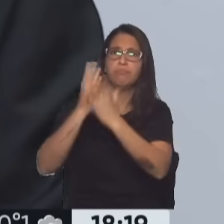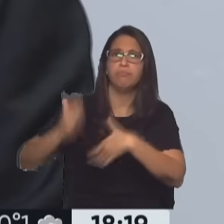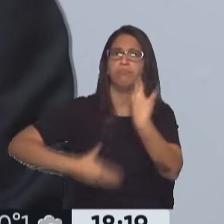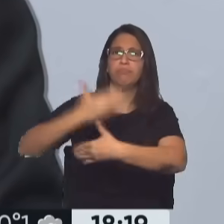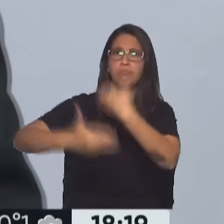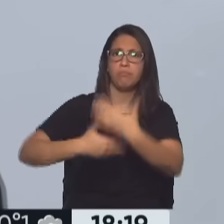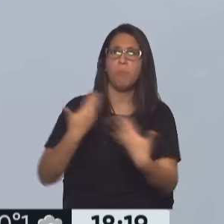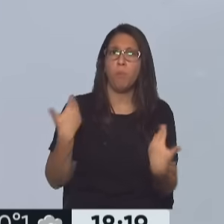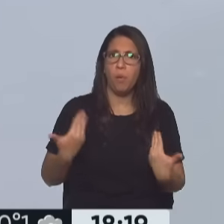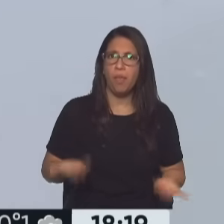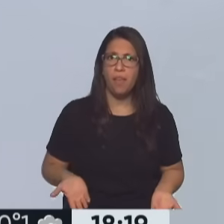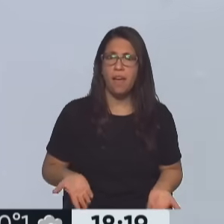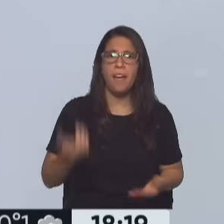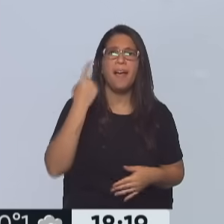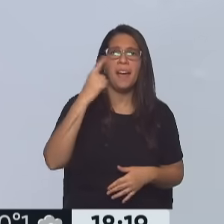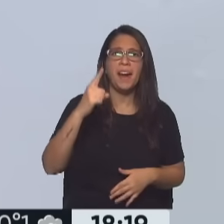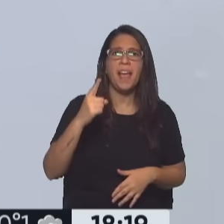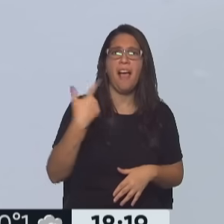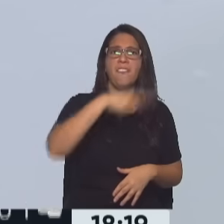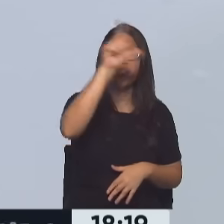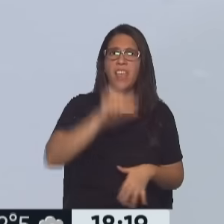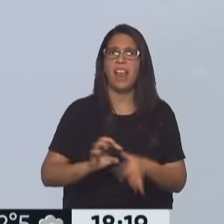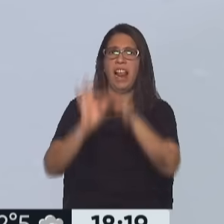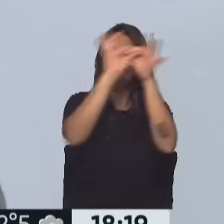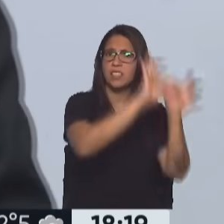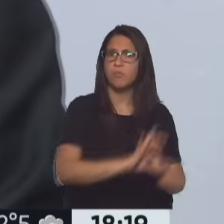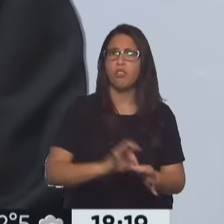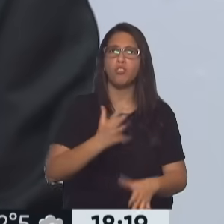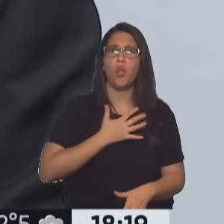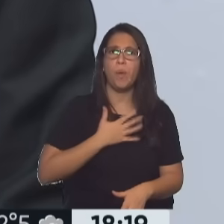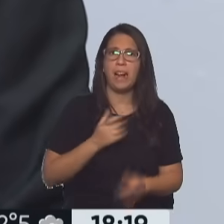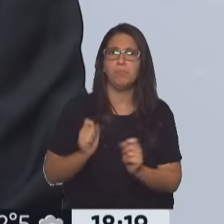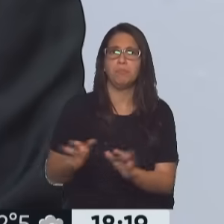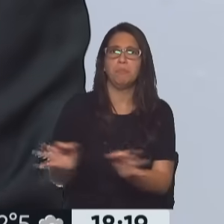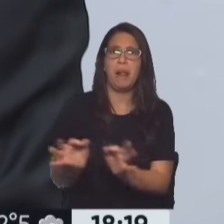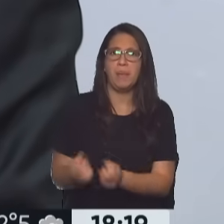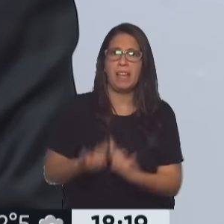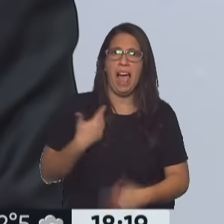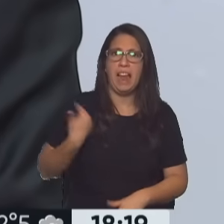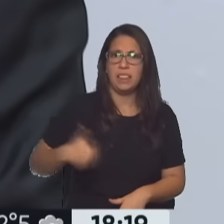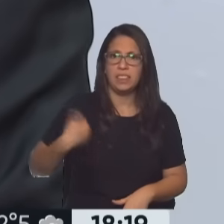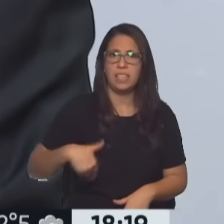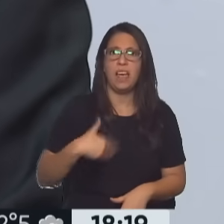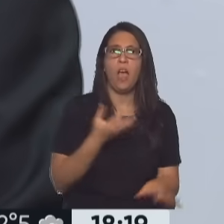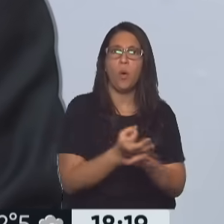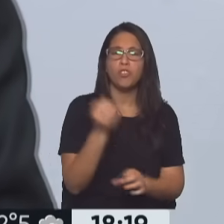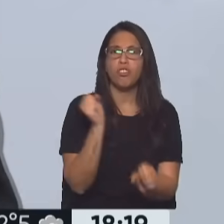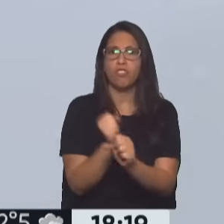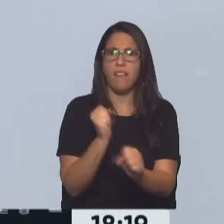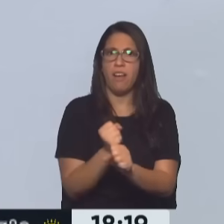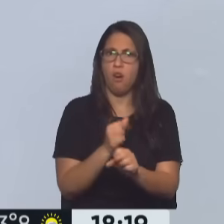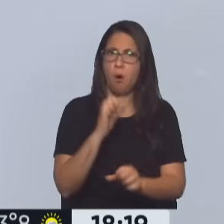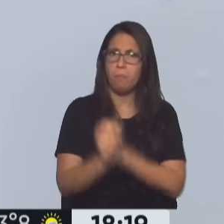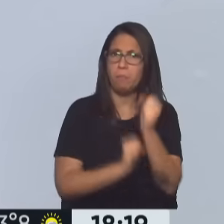desarrollo del mundo, que crea en el federalismo, que crea en la soberanía de Malvinas, que crea en la educación, el trabajo y nuestras pymes